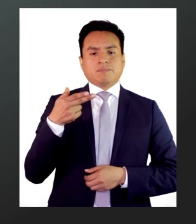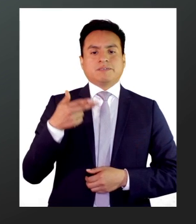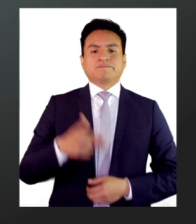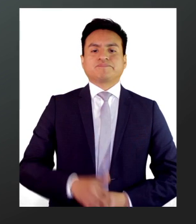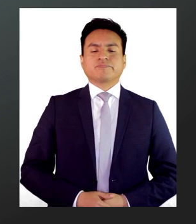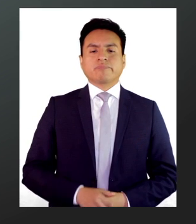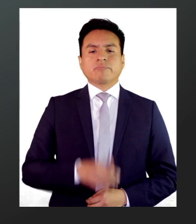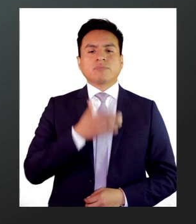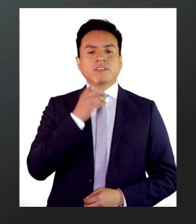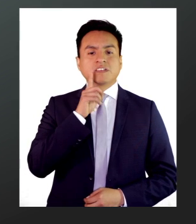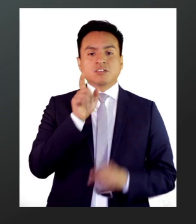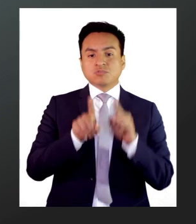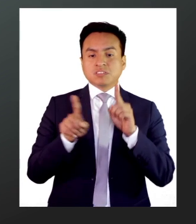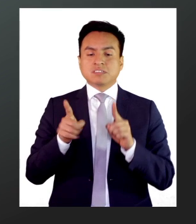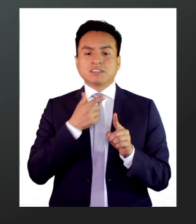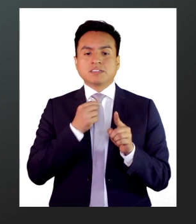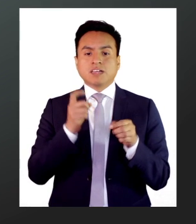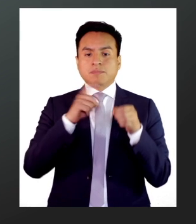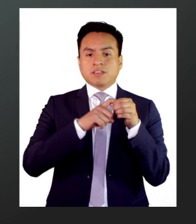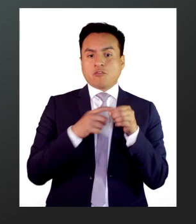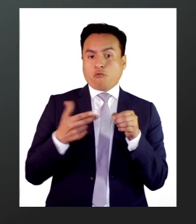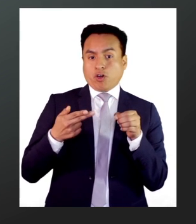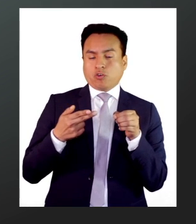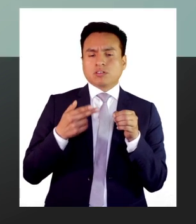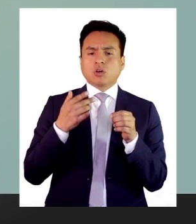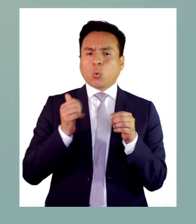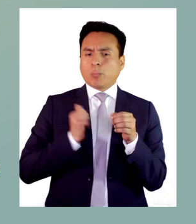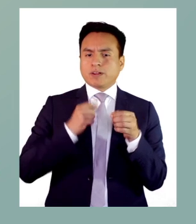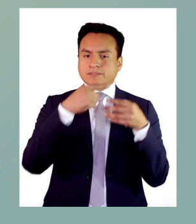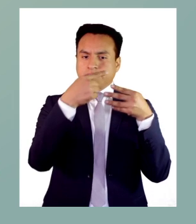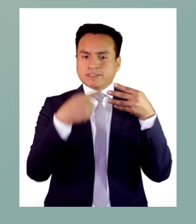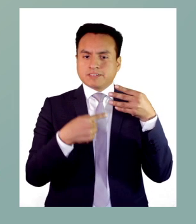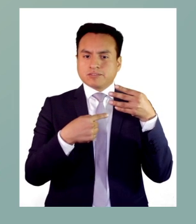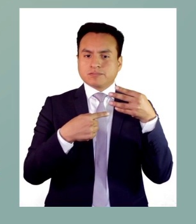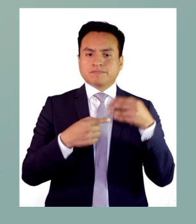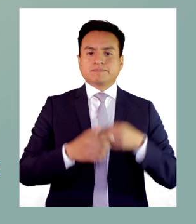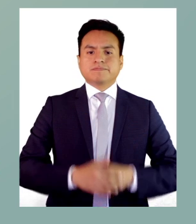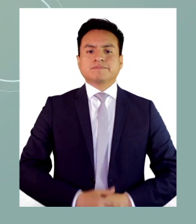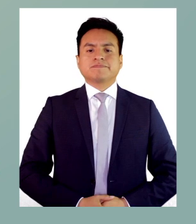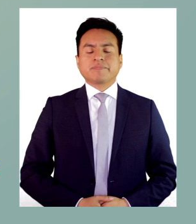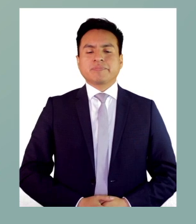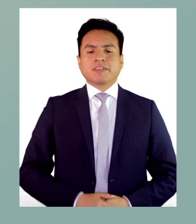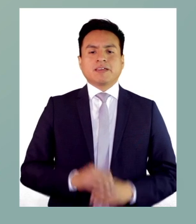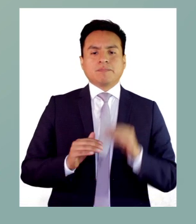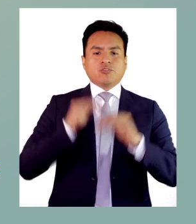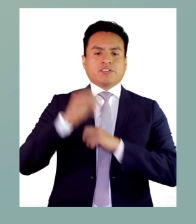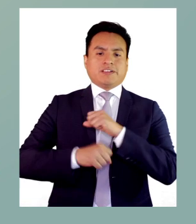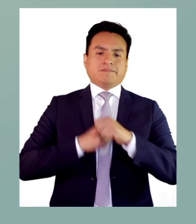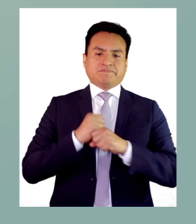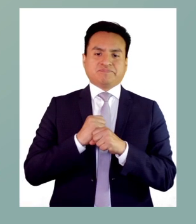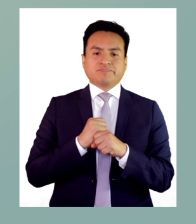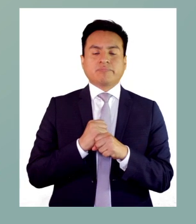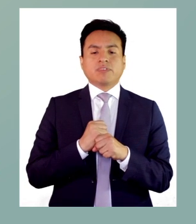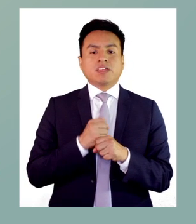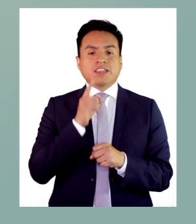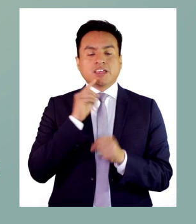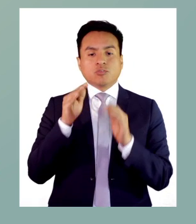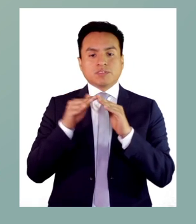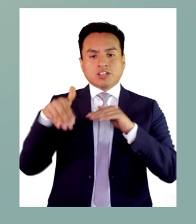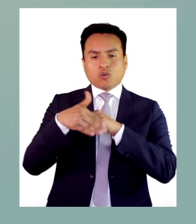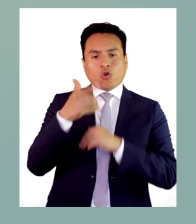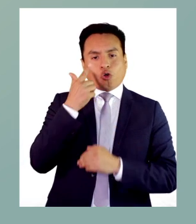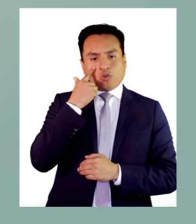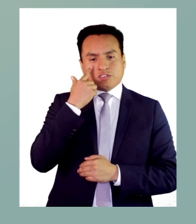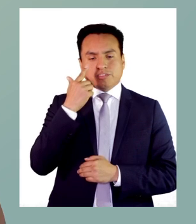Requisitos para inscribir un arma. Quienes deseen inscribir armas de fuego deben cumplir con los siguientes requisitos. Ser mayor de